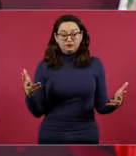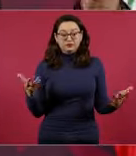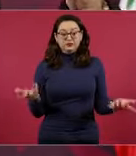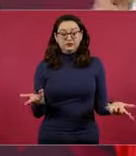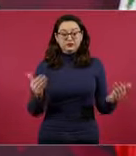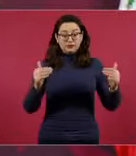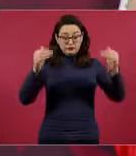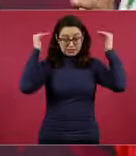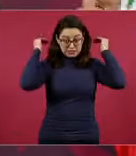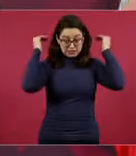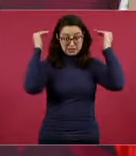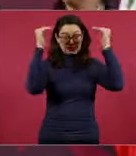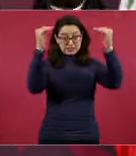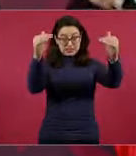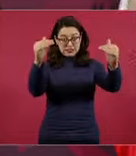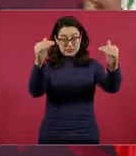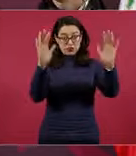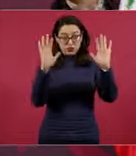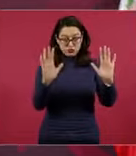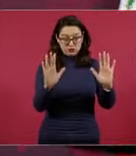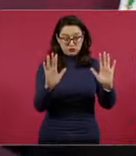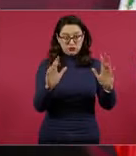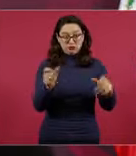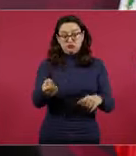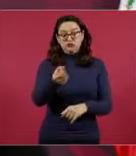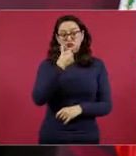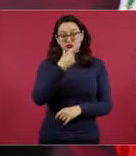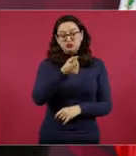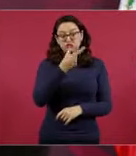almacenar todos los medicamentos.